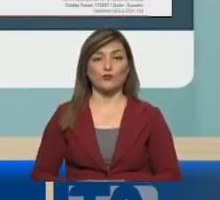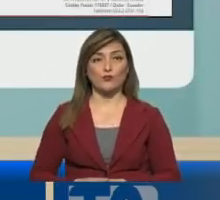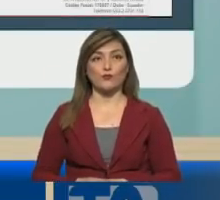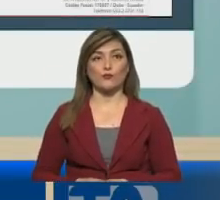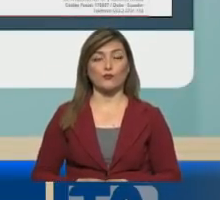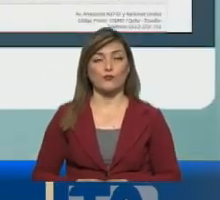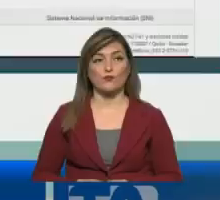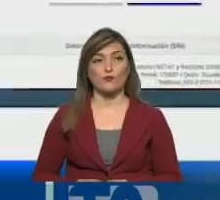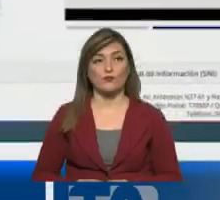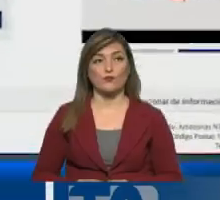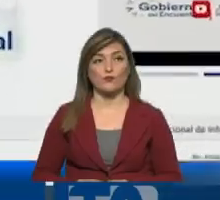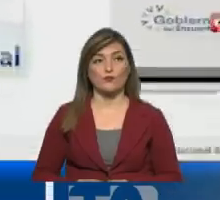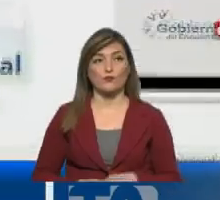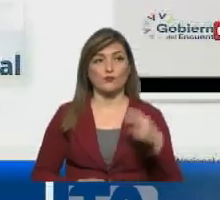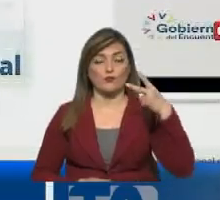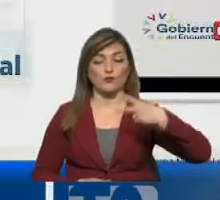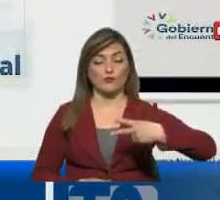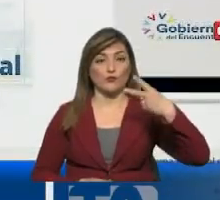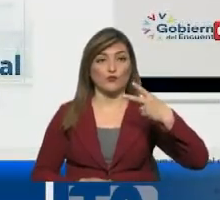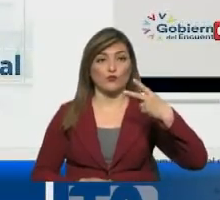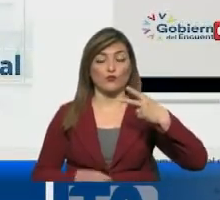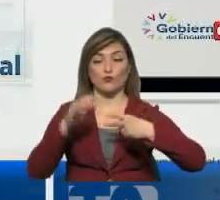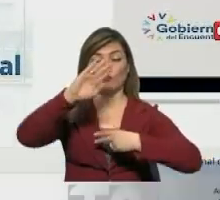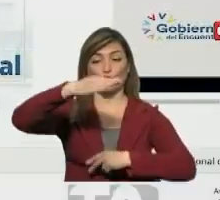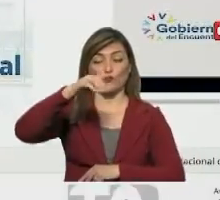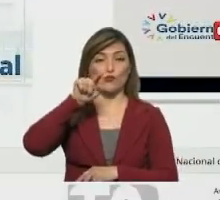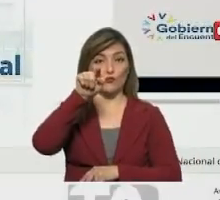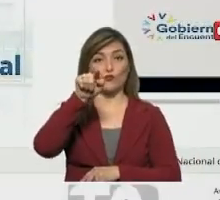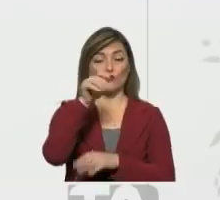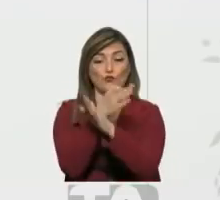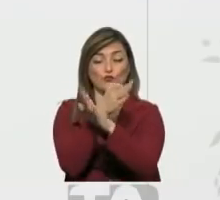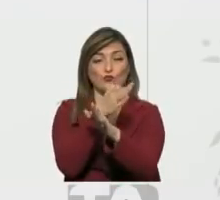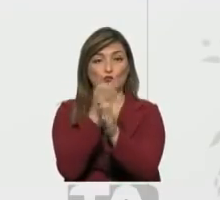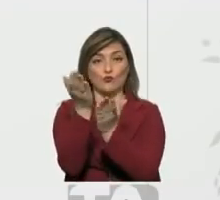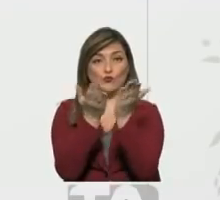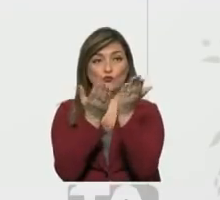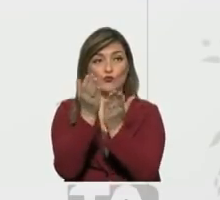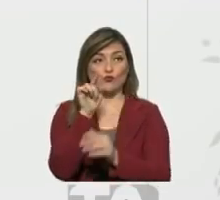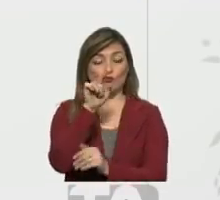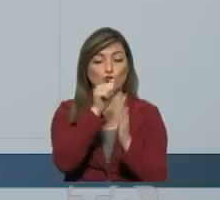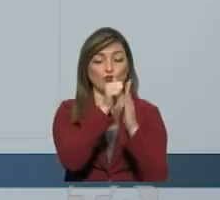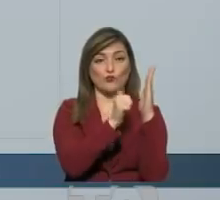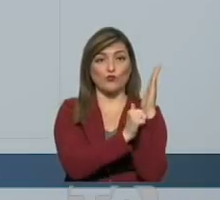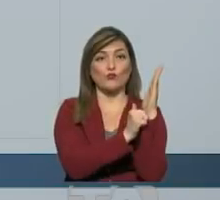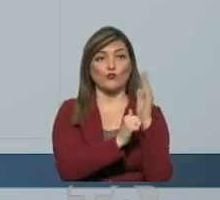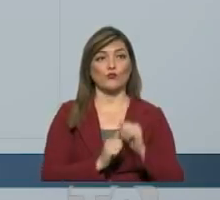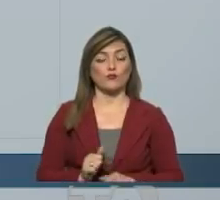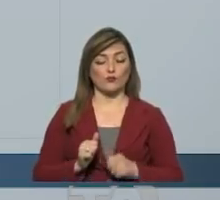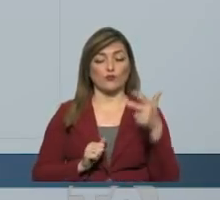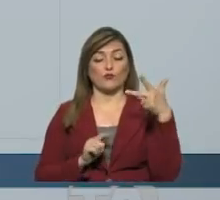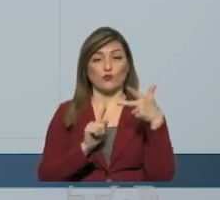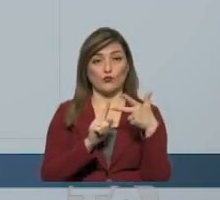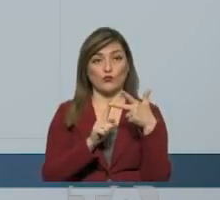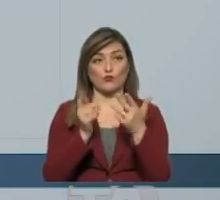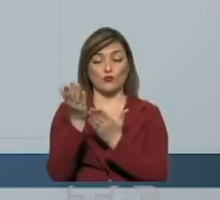www.registrocivil.gov.es. 2. Seleccione la pestaña Turnos para otros servicios y haga clic en Agendar. 3. Seleccione